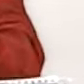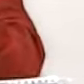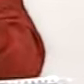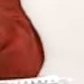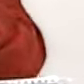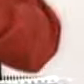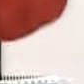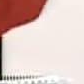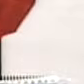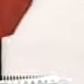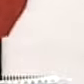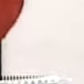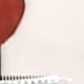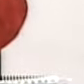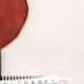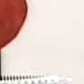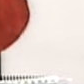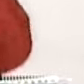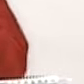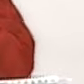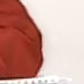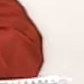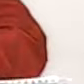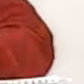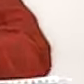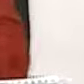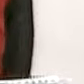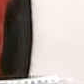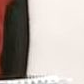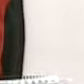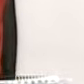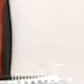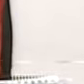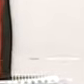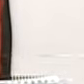Listo, buenas tardes. Buenas tardes ya, a ver. Y son las